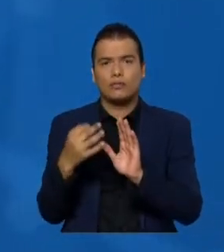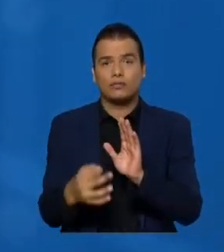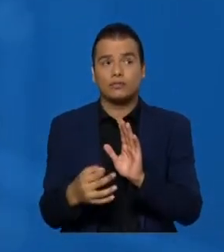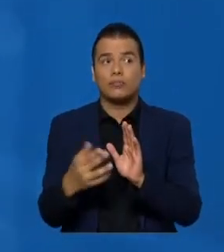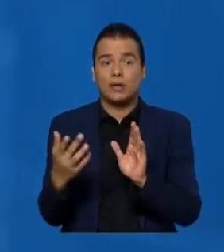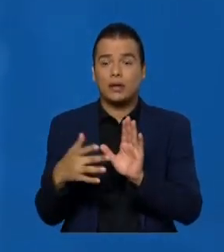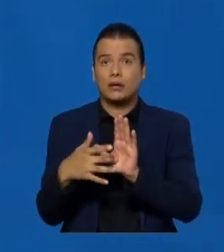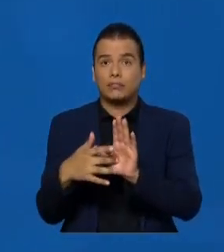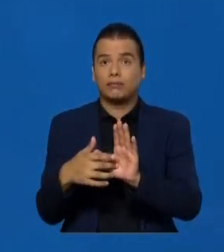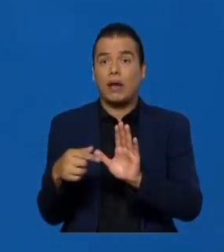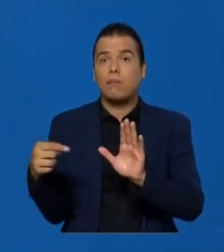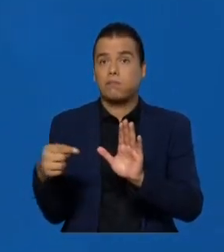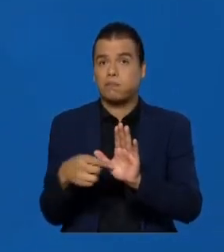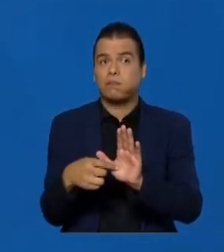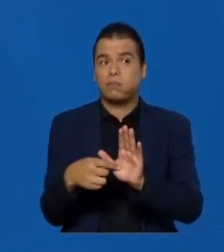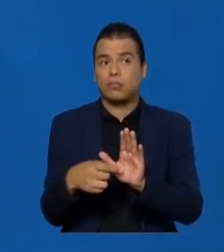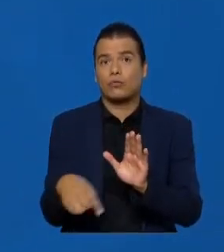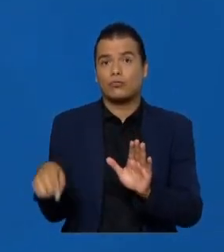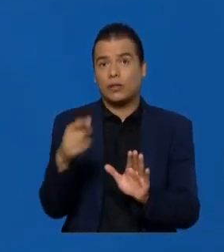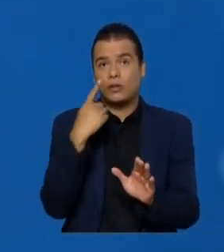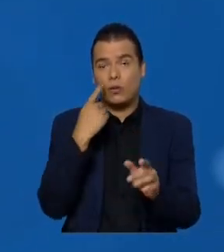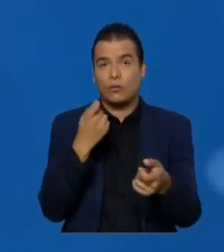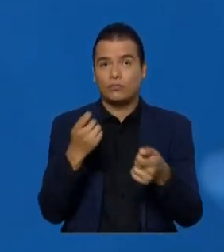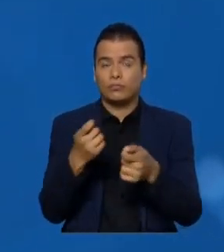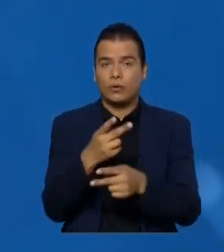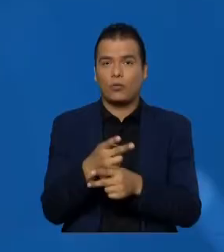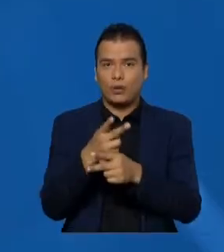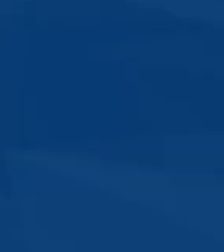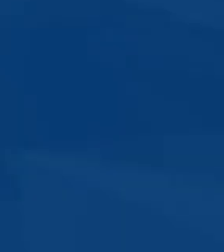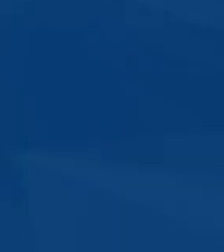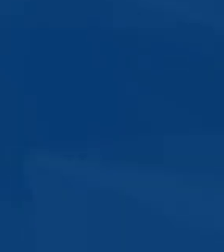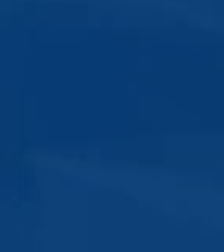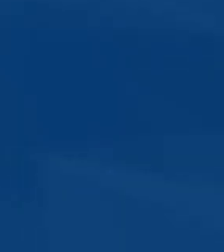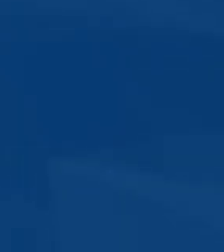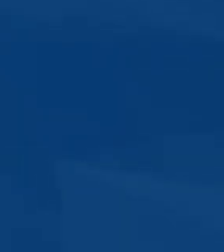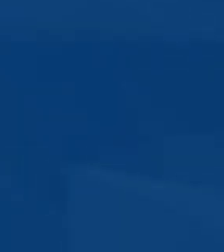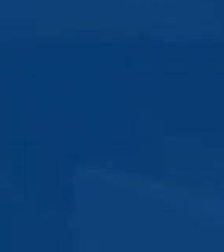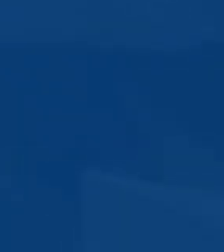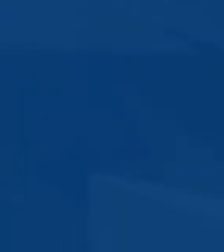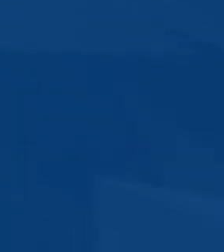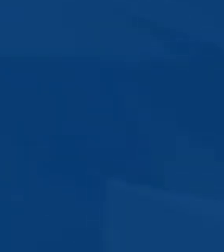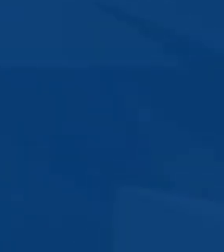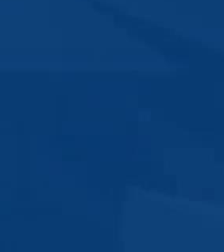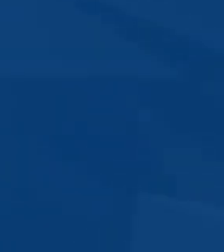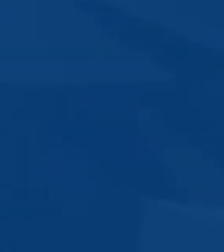tenga cuidado cuando transite en las vías de Cali en su motocicleta. Gracias, secretario.